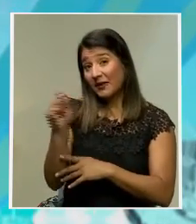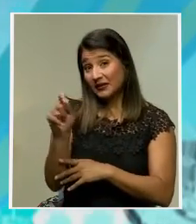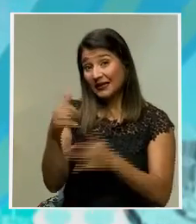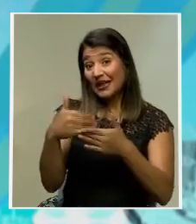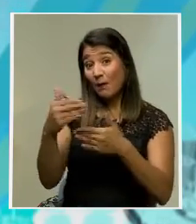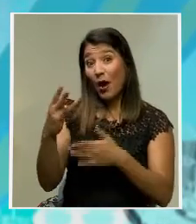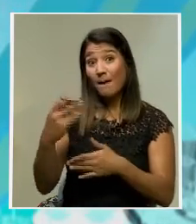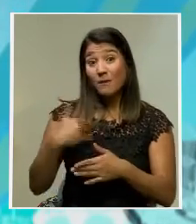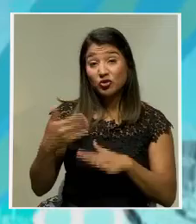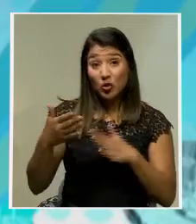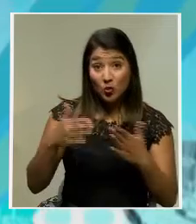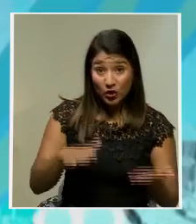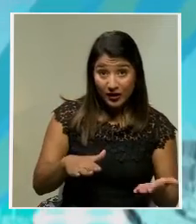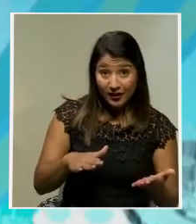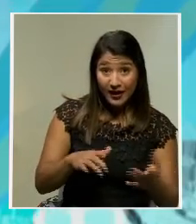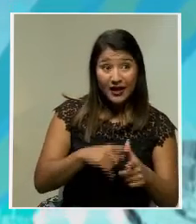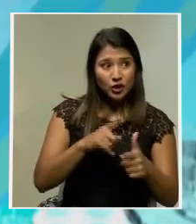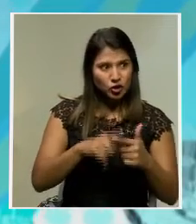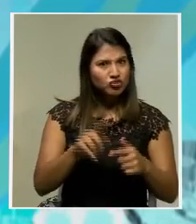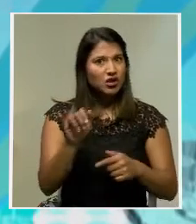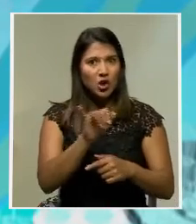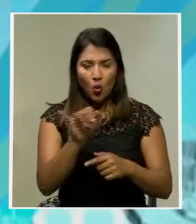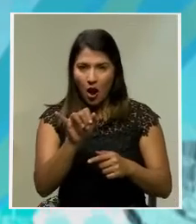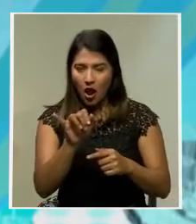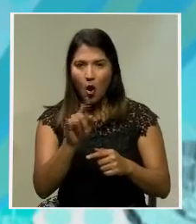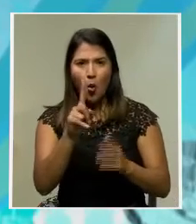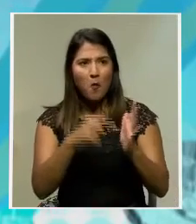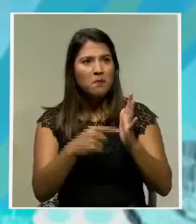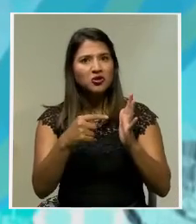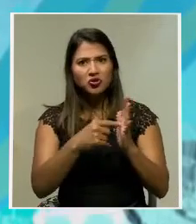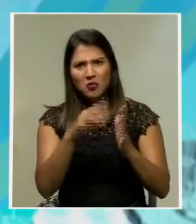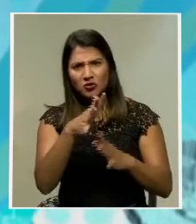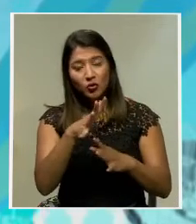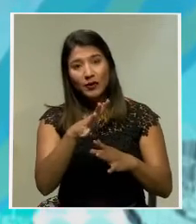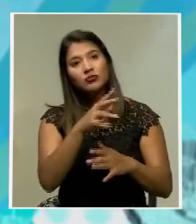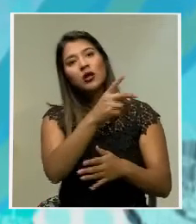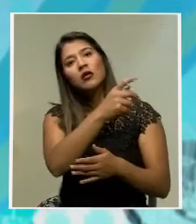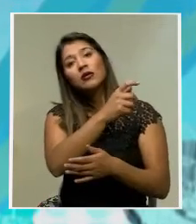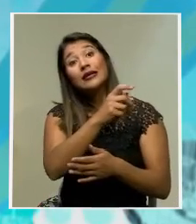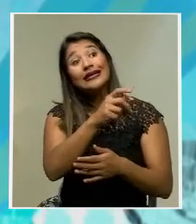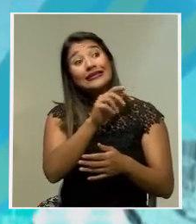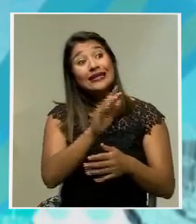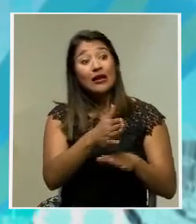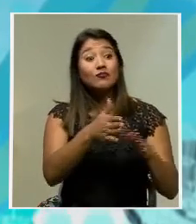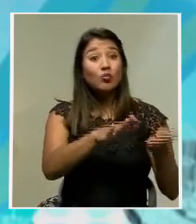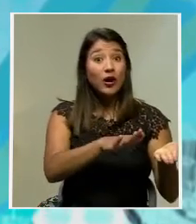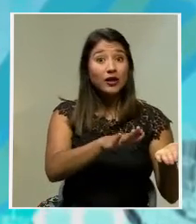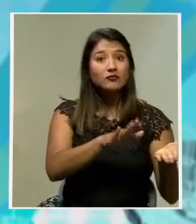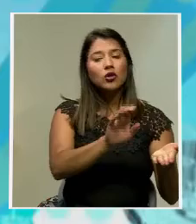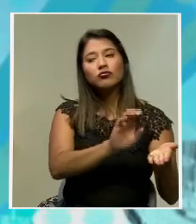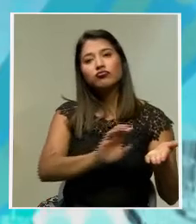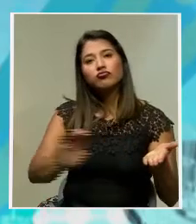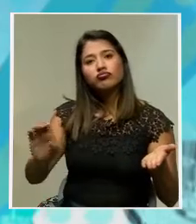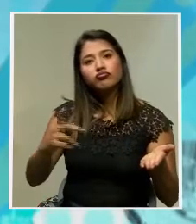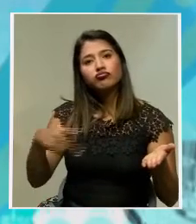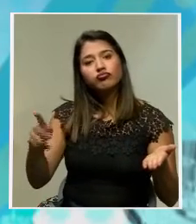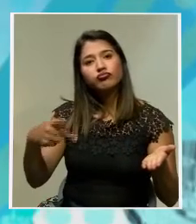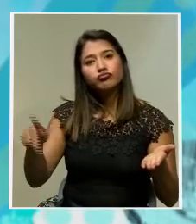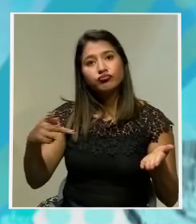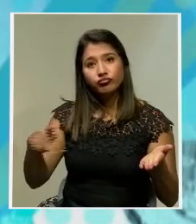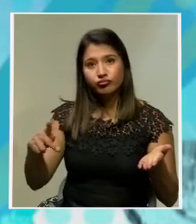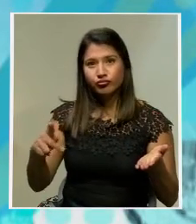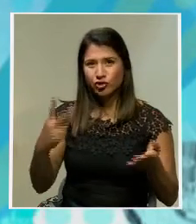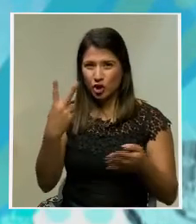ver de qué manera enderezamos, porque ahí está el futuro de muchos de los que hoy trabajamos. Yo no